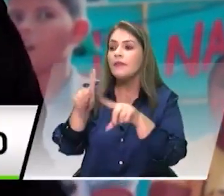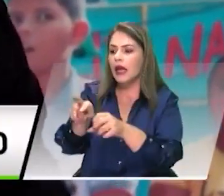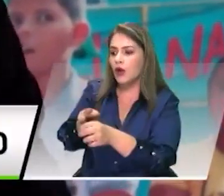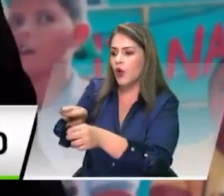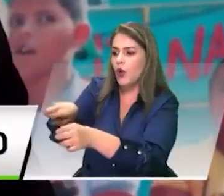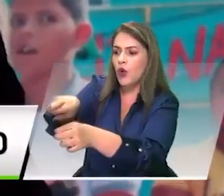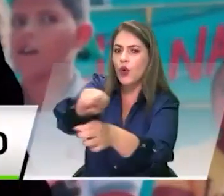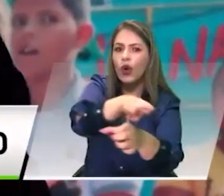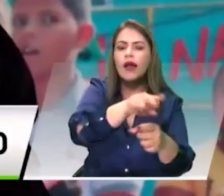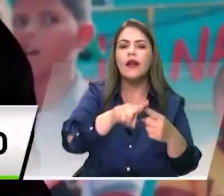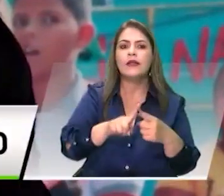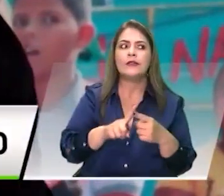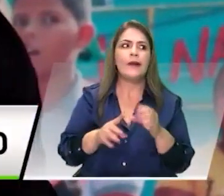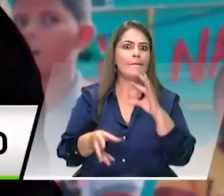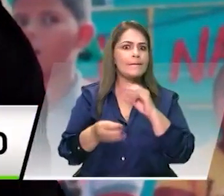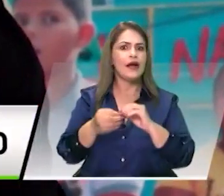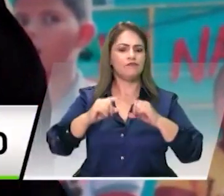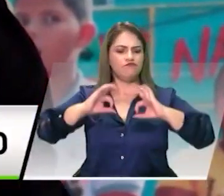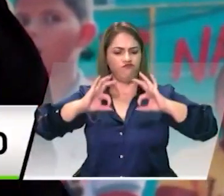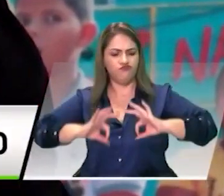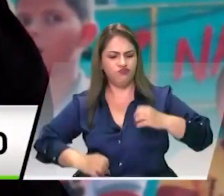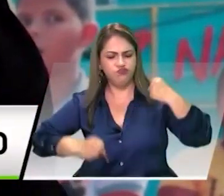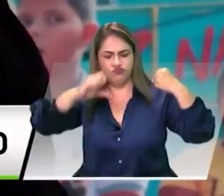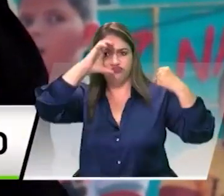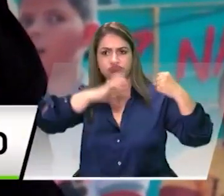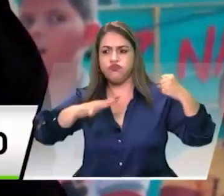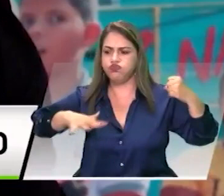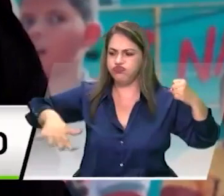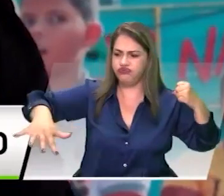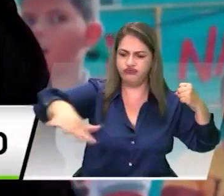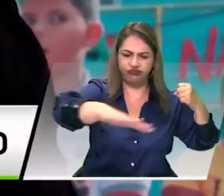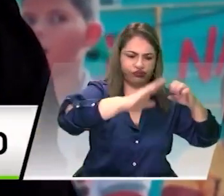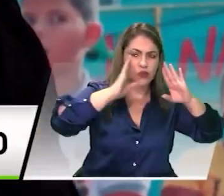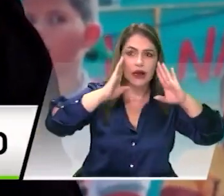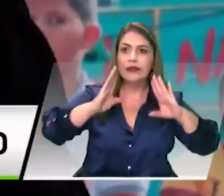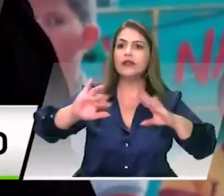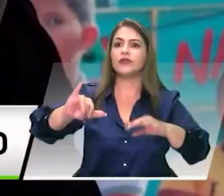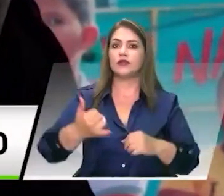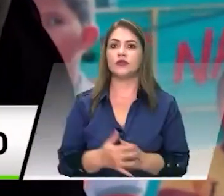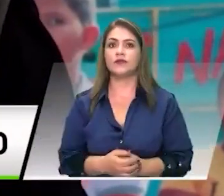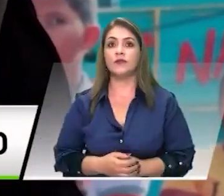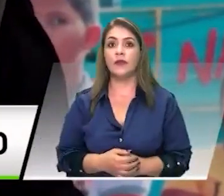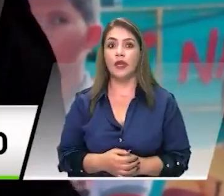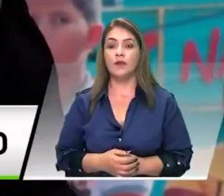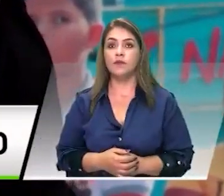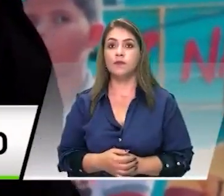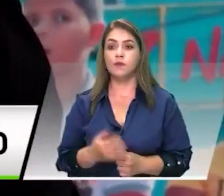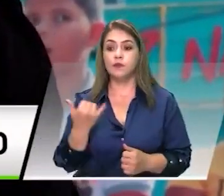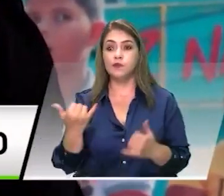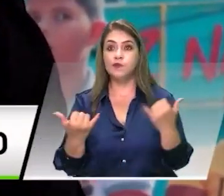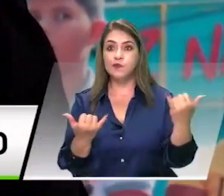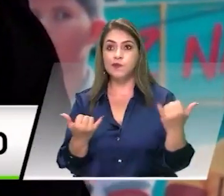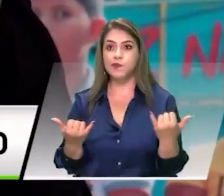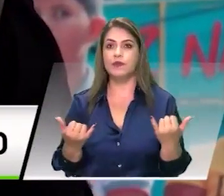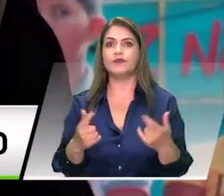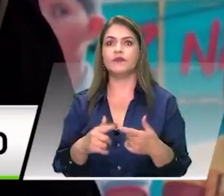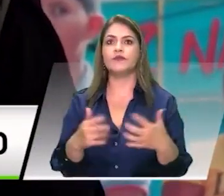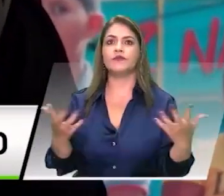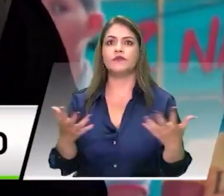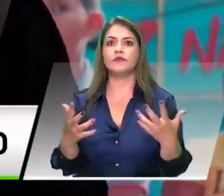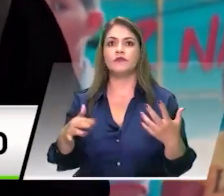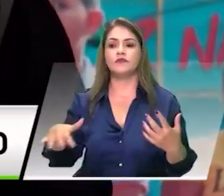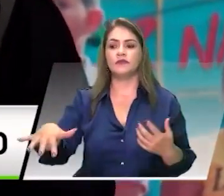pública, policía y ejército, de tal manera que tenemos hoy presencia en zonas directamente afectadas por el